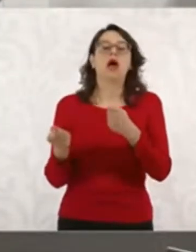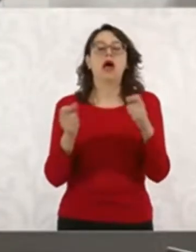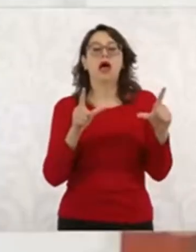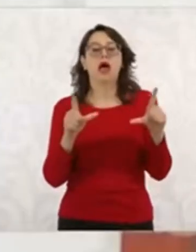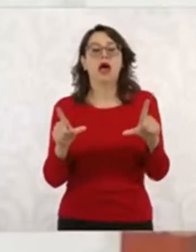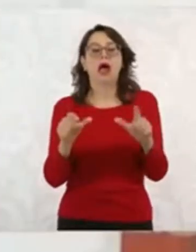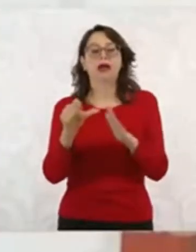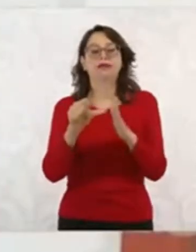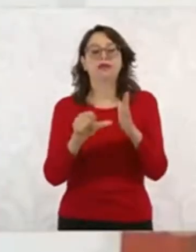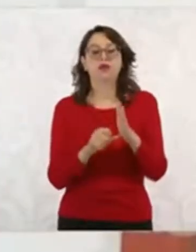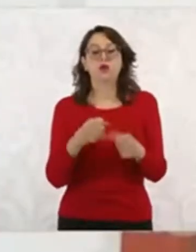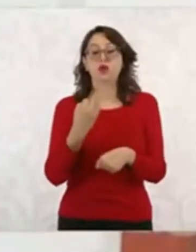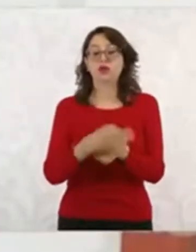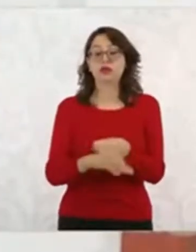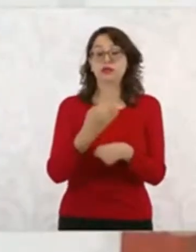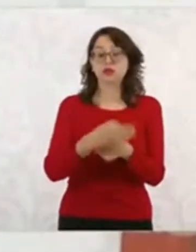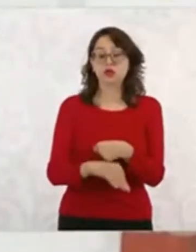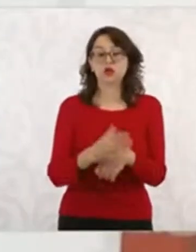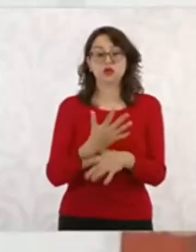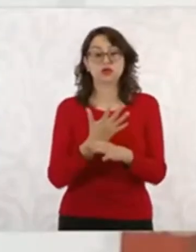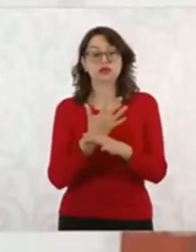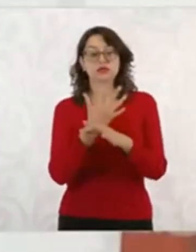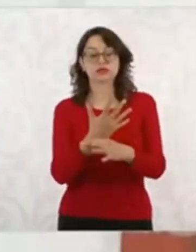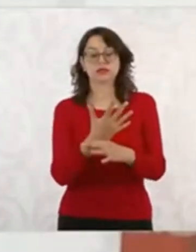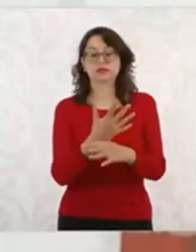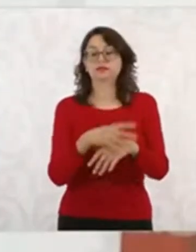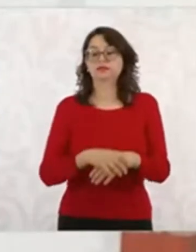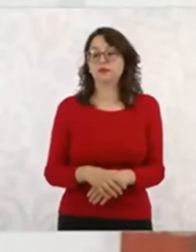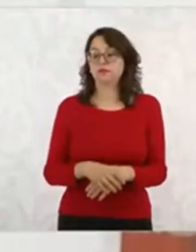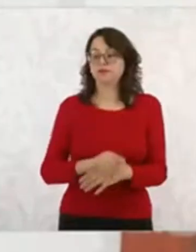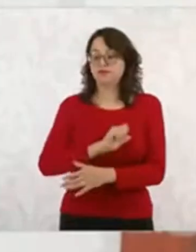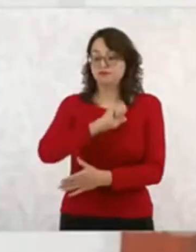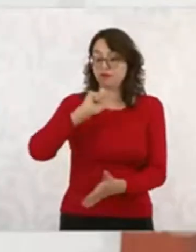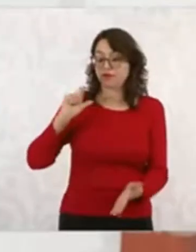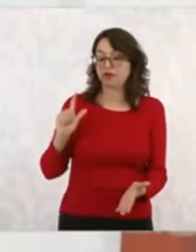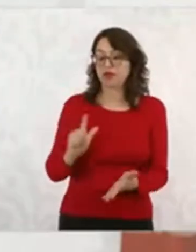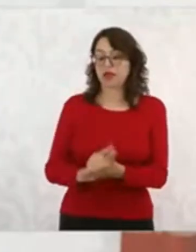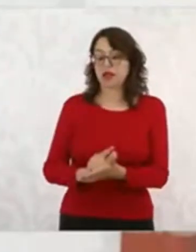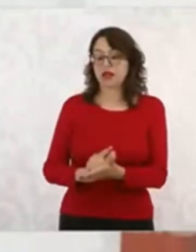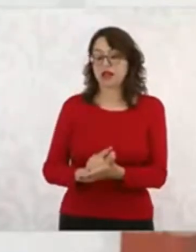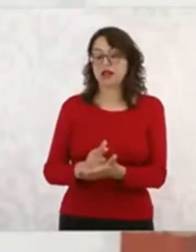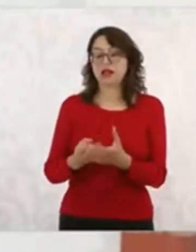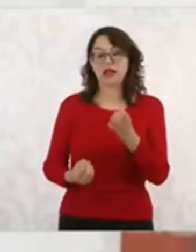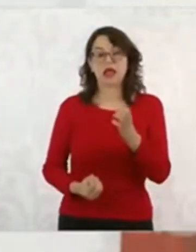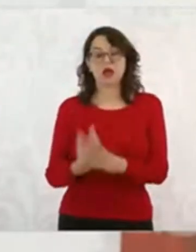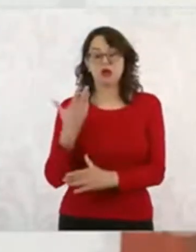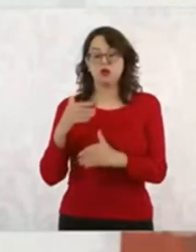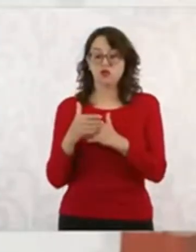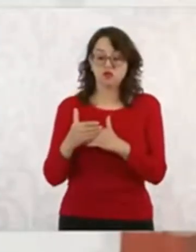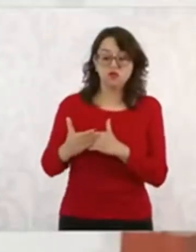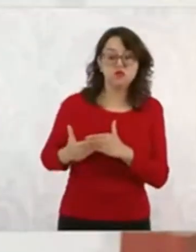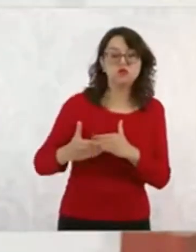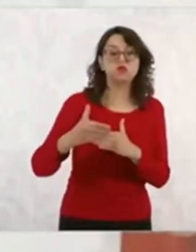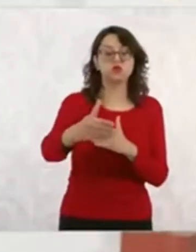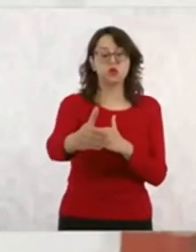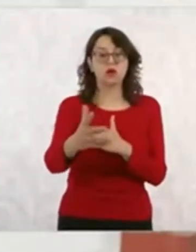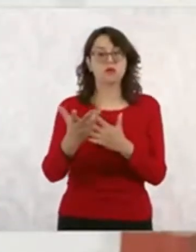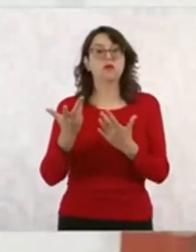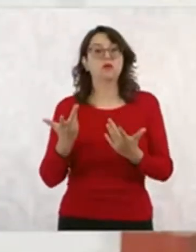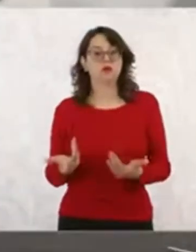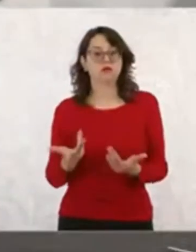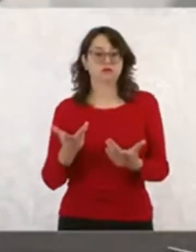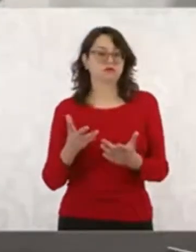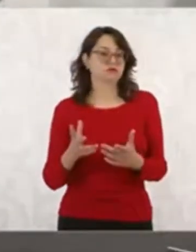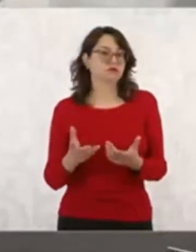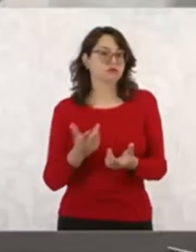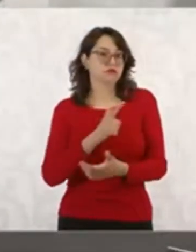que, tratándose de procesos, se regirán en lo futuro por las disposiciones de una reforma.